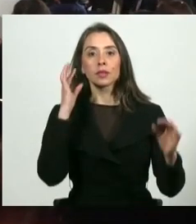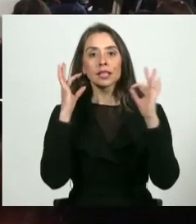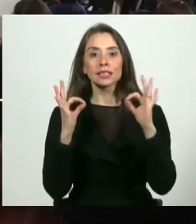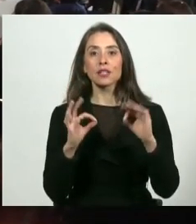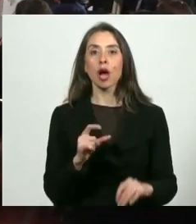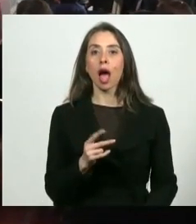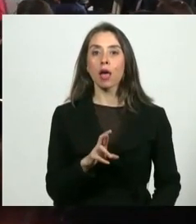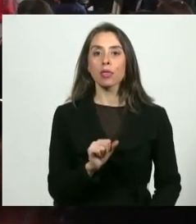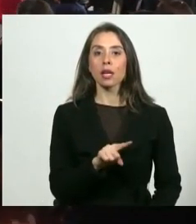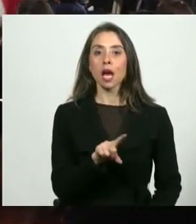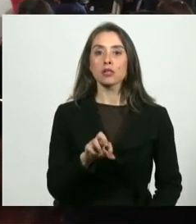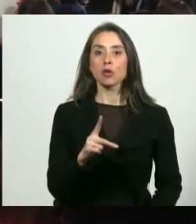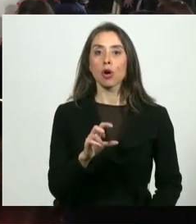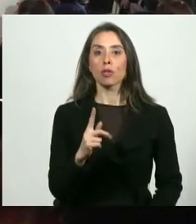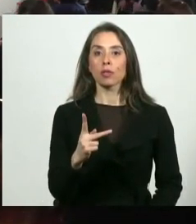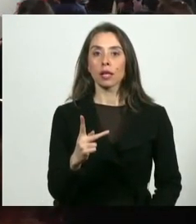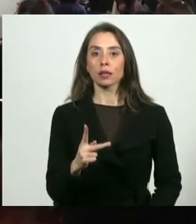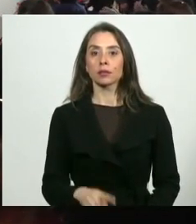Señora Andrea Sondek.